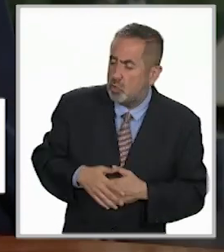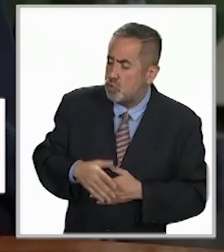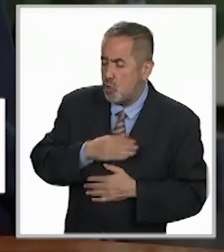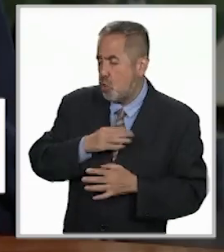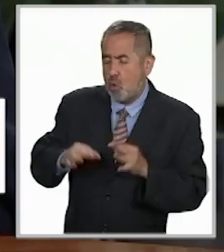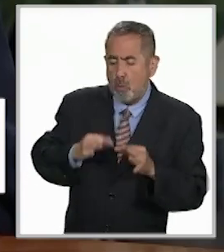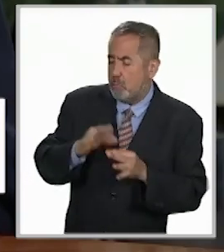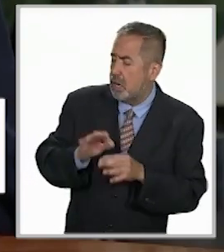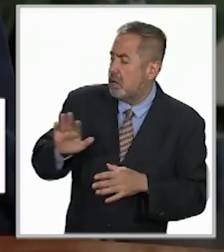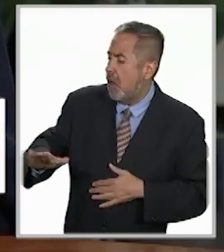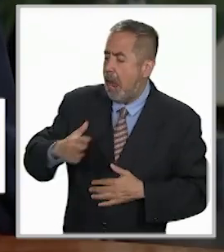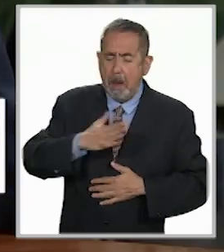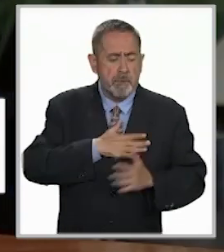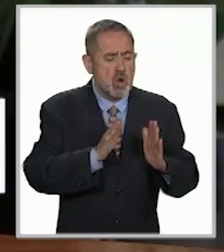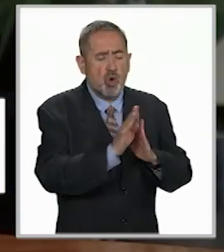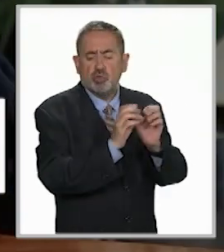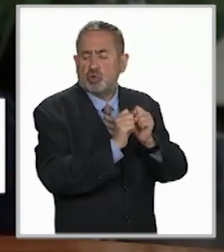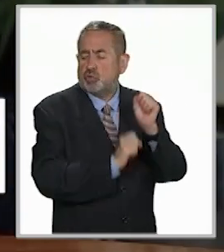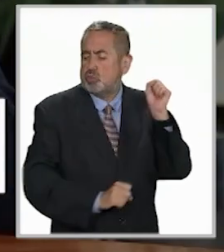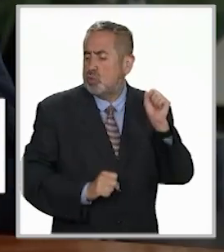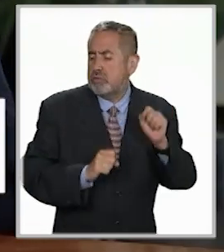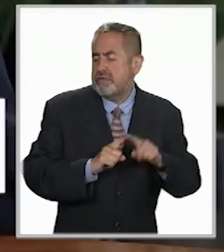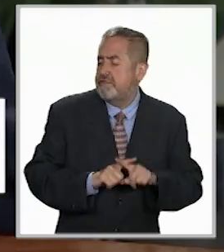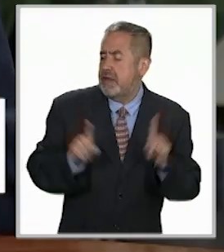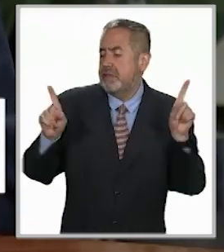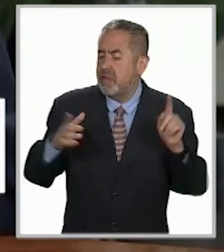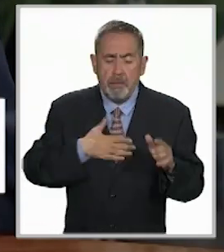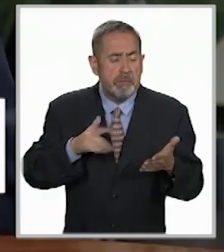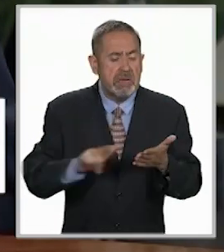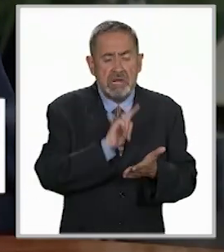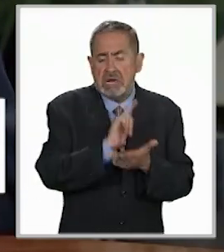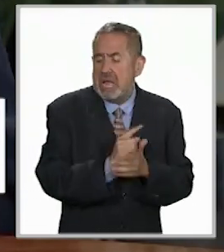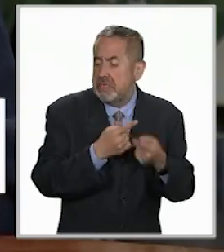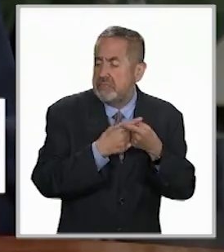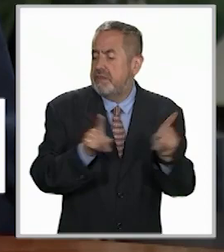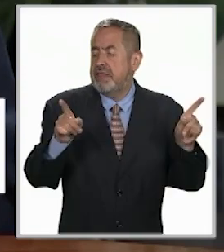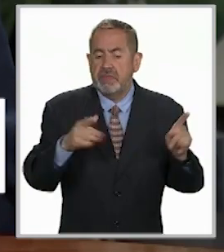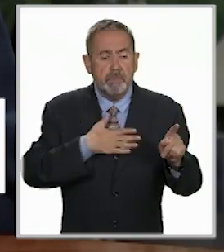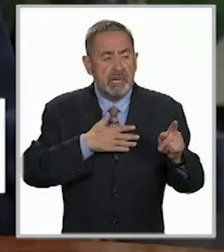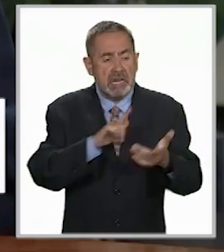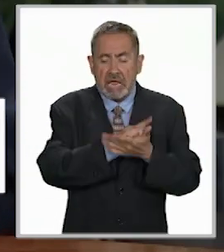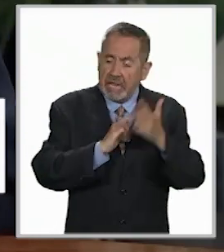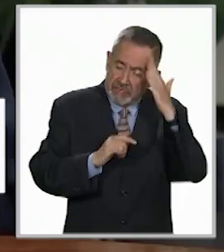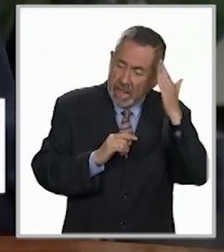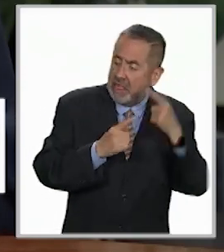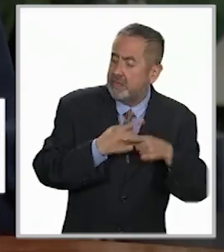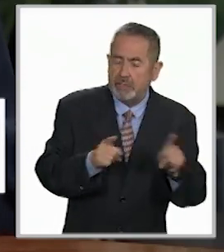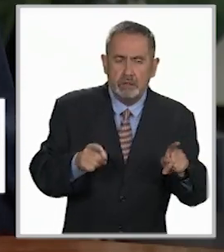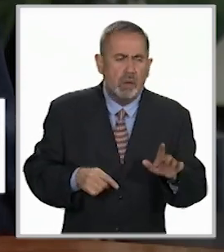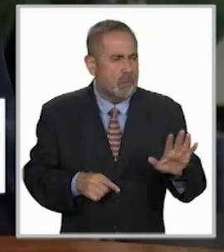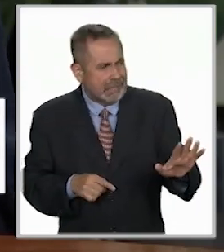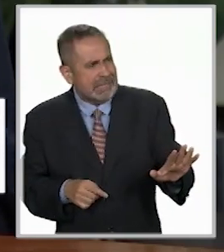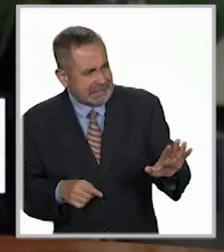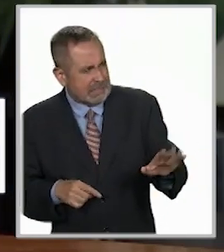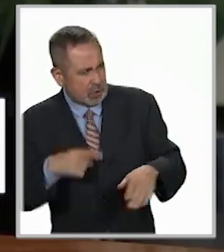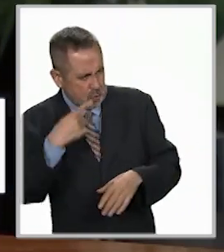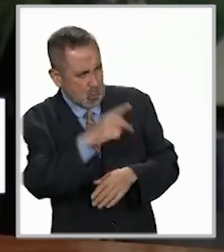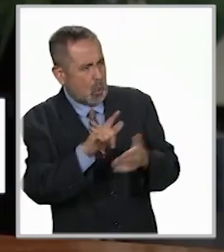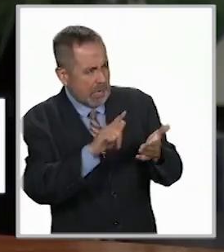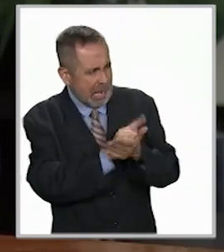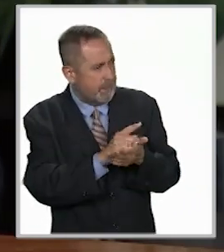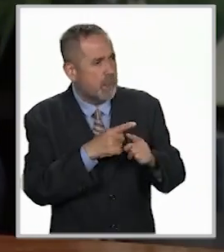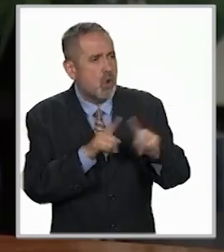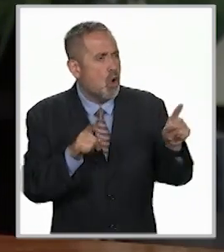algún estado dice, no cumplí porque tengo mi constitución que dice esto, porque tengo mi legislación general que dice esto. Bueno, sí, pero no